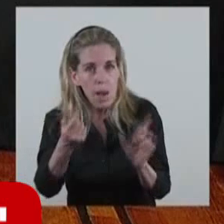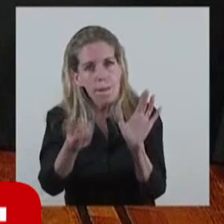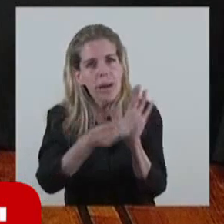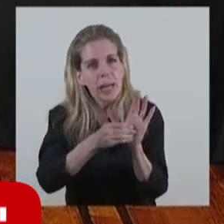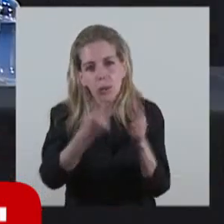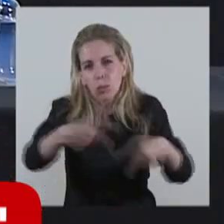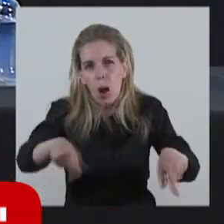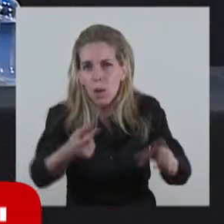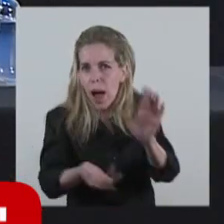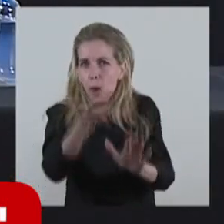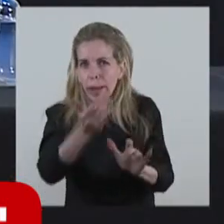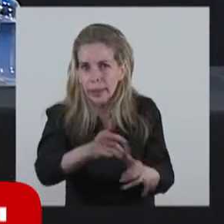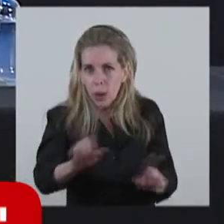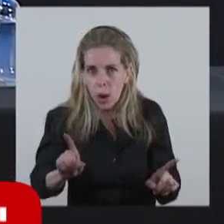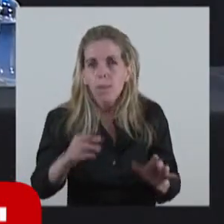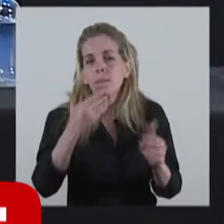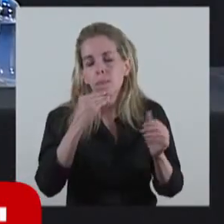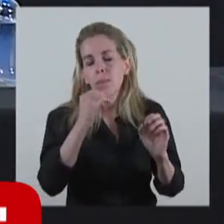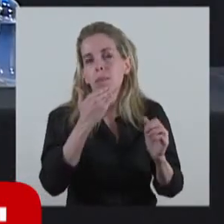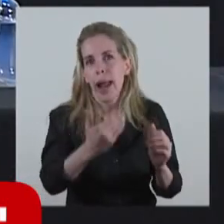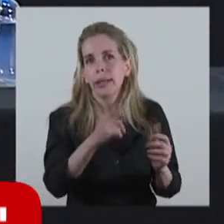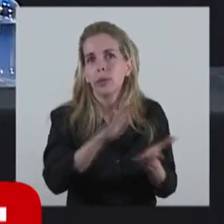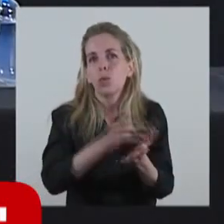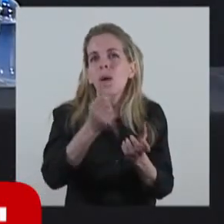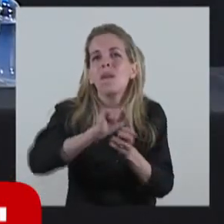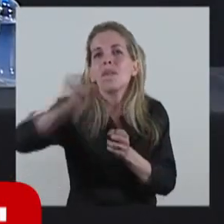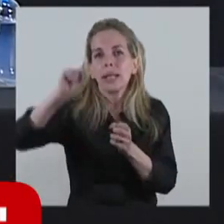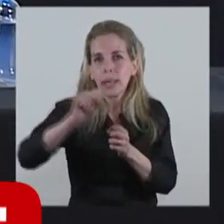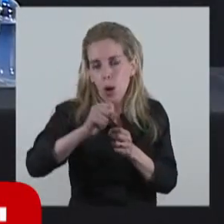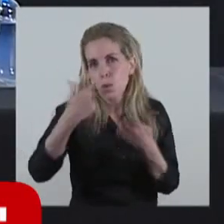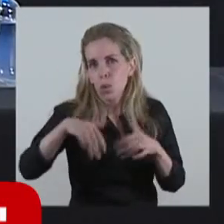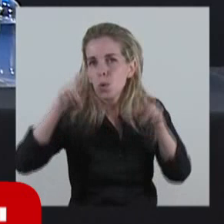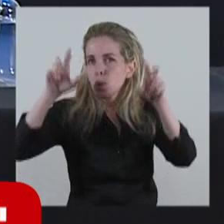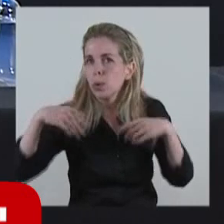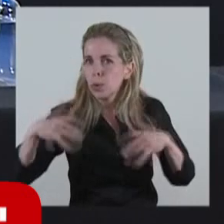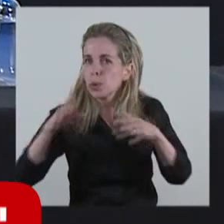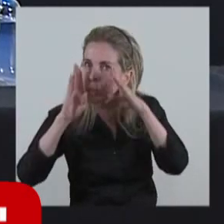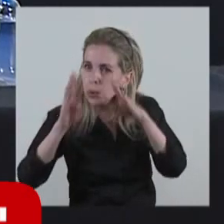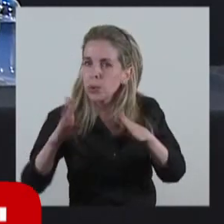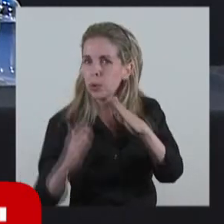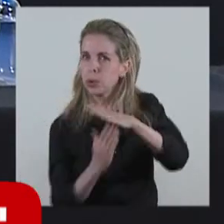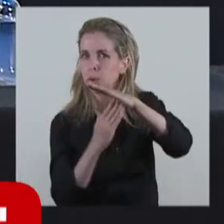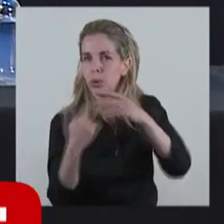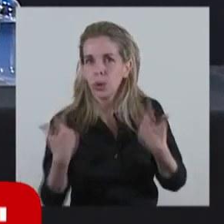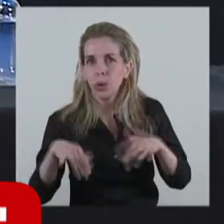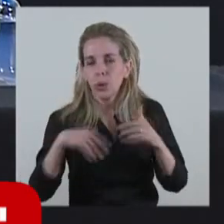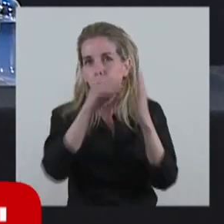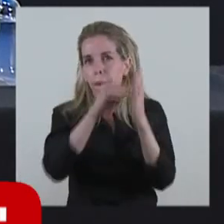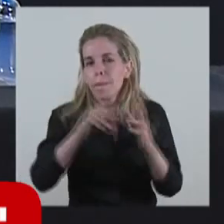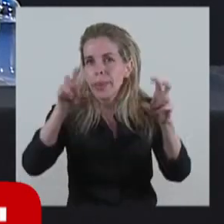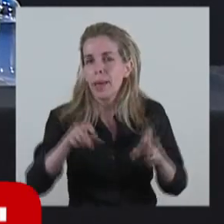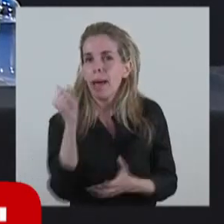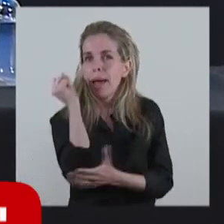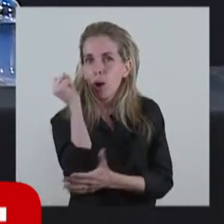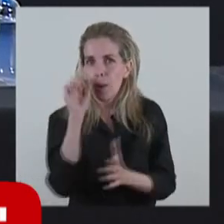Bien, gracias por la pregunta sobre la cuestión de la inflación, que es uno de los temas centrales de la agenda de política